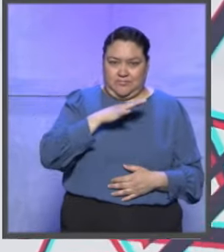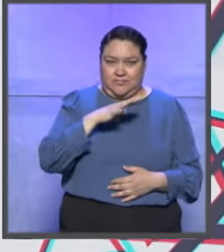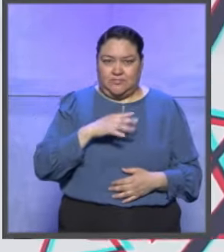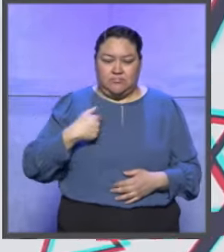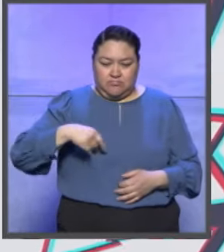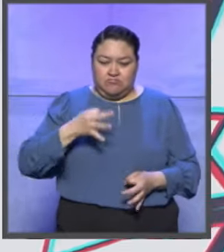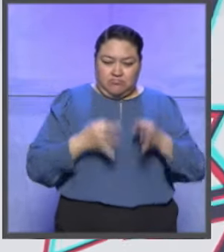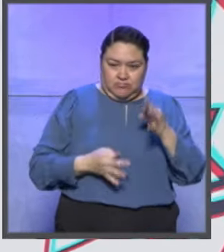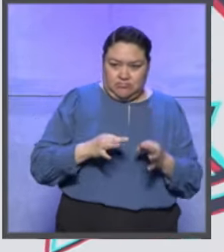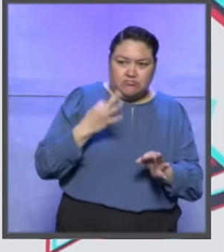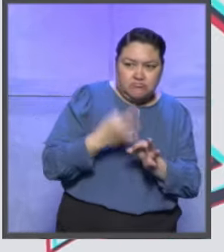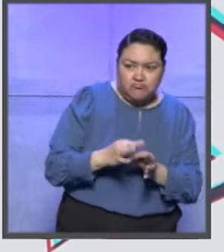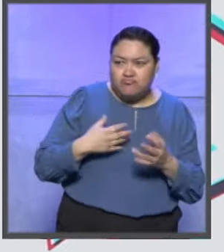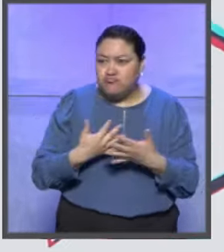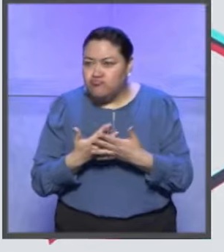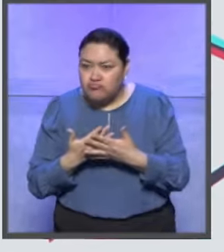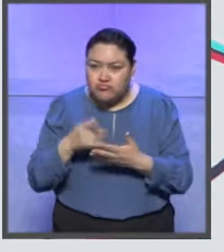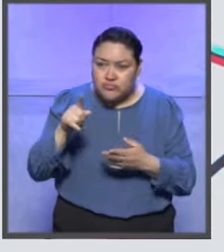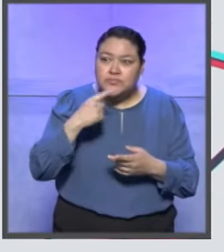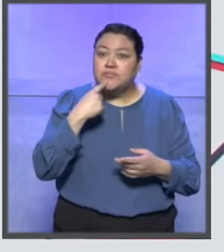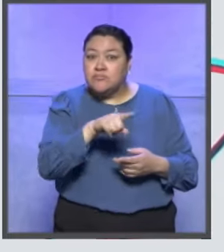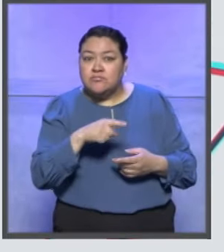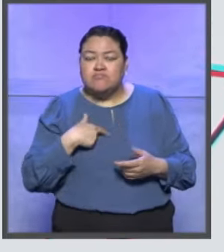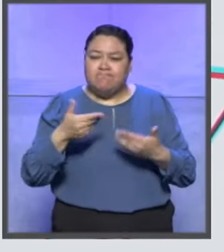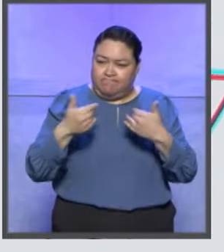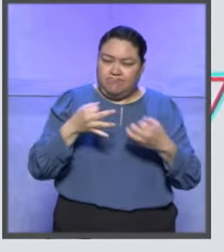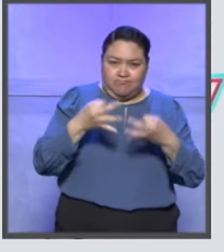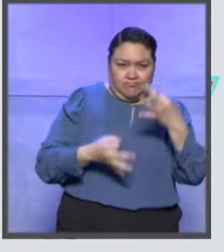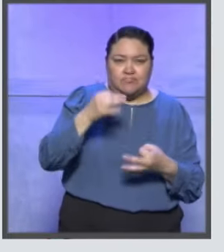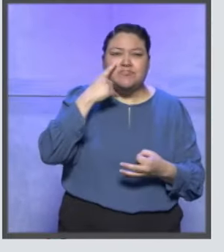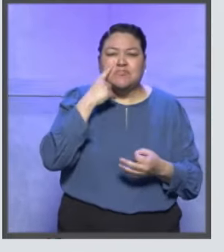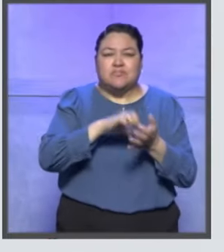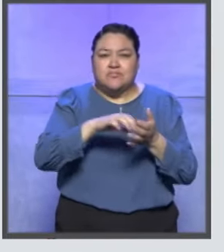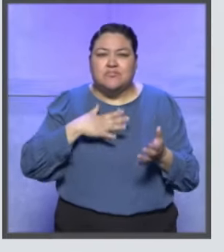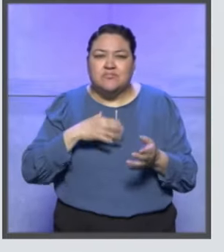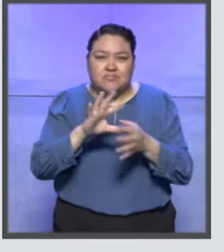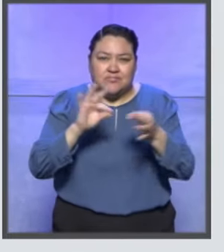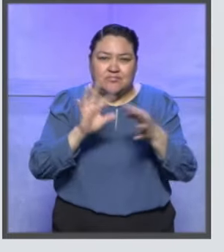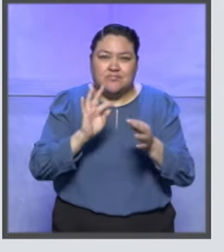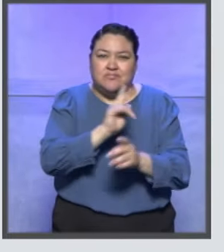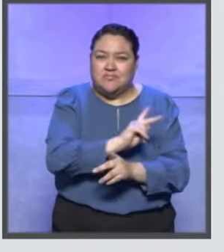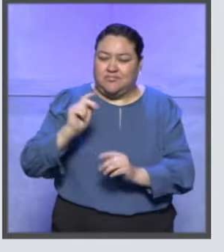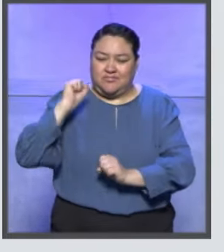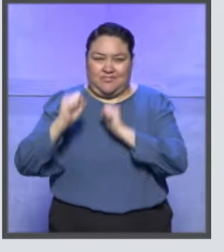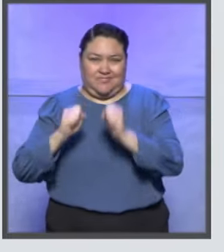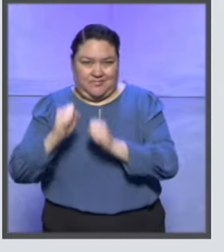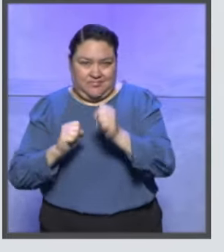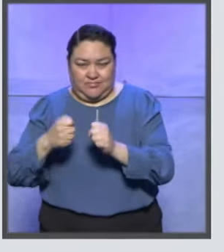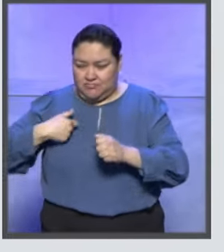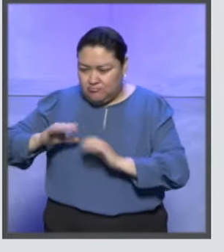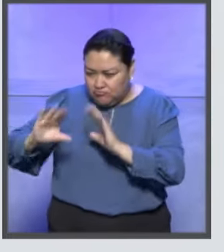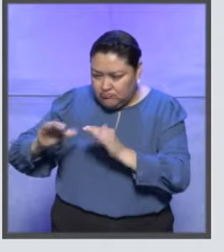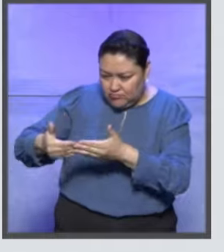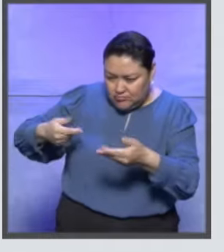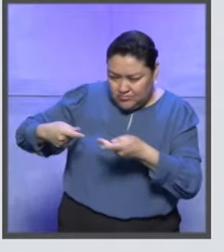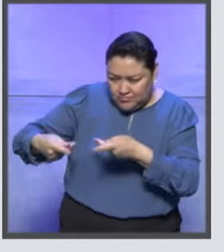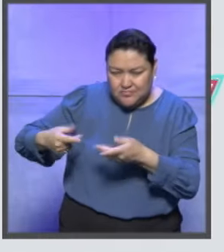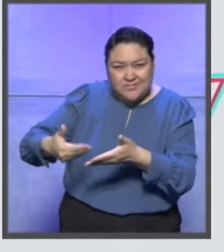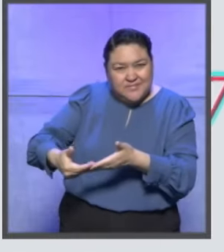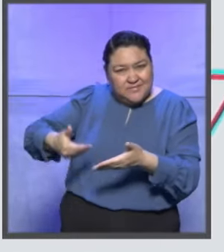Nosotros, les explico que es como correr un maratón. Nosotros nos preparamos mucho tiempo para poder llegar a este momento y decirle a